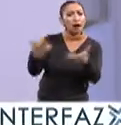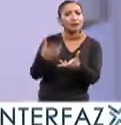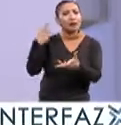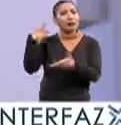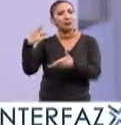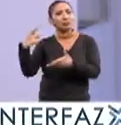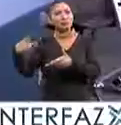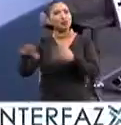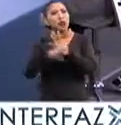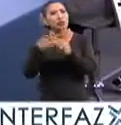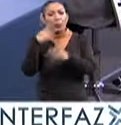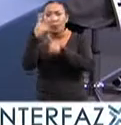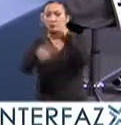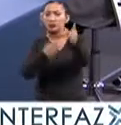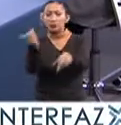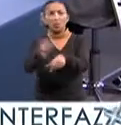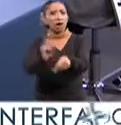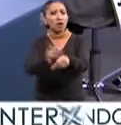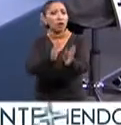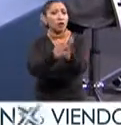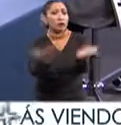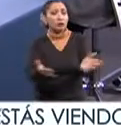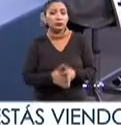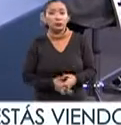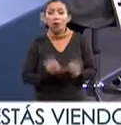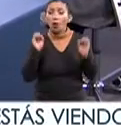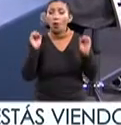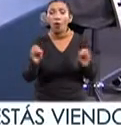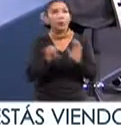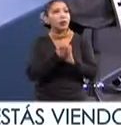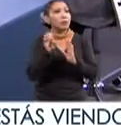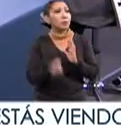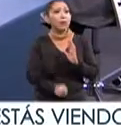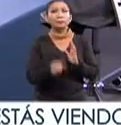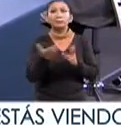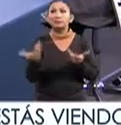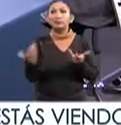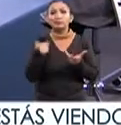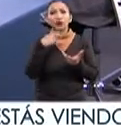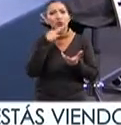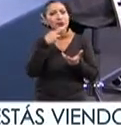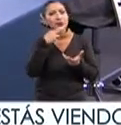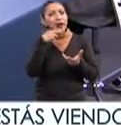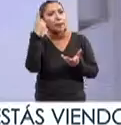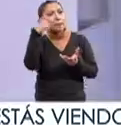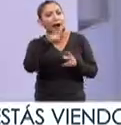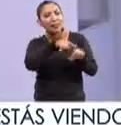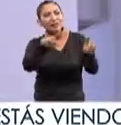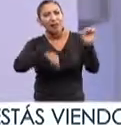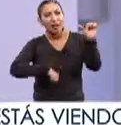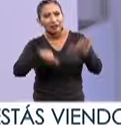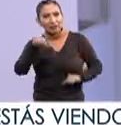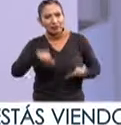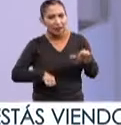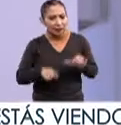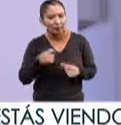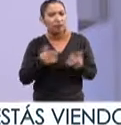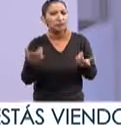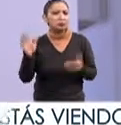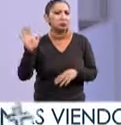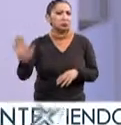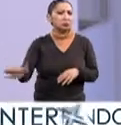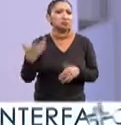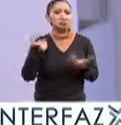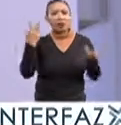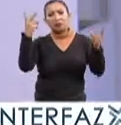desde las cosas como el préstamo cotidiano en libros, claro, desde las cosas como utilizarlos para las diferentes actividades cotidianas, tanto en